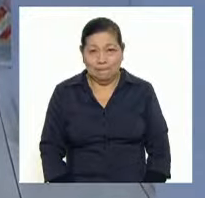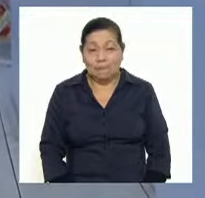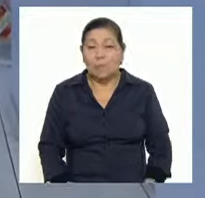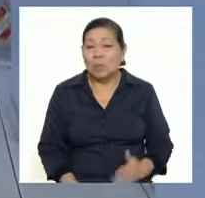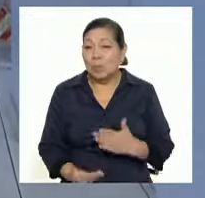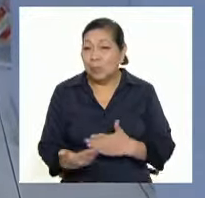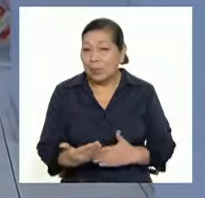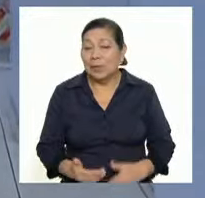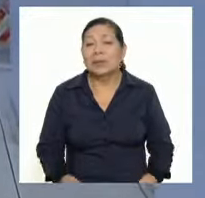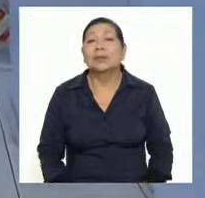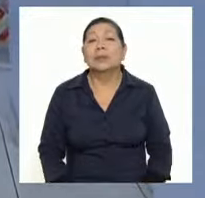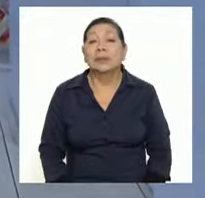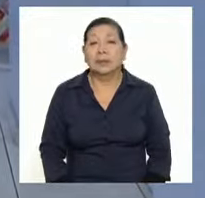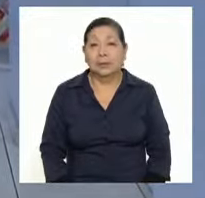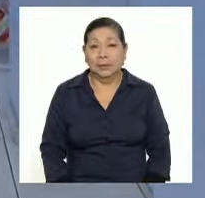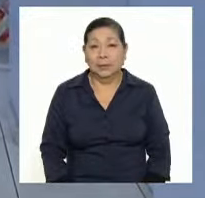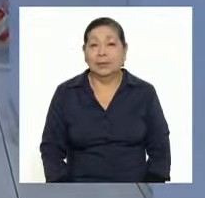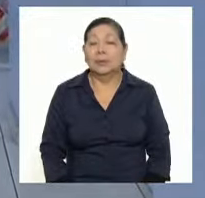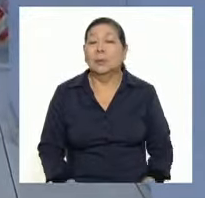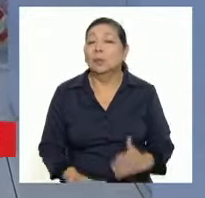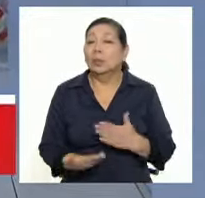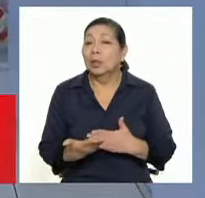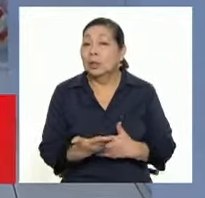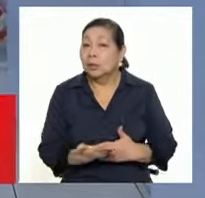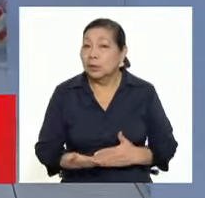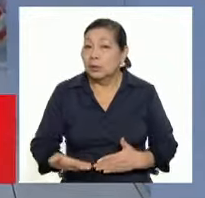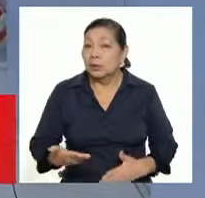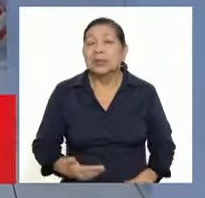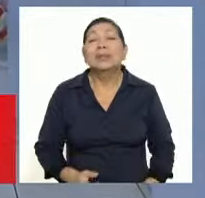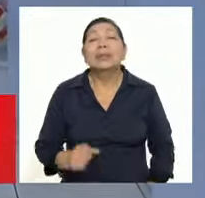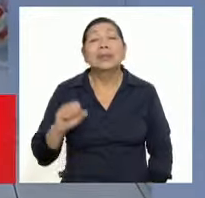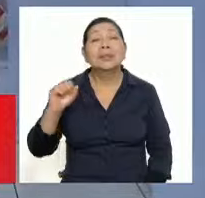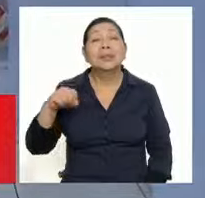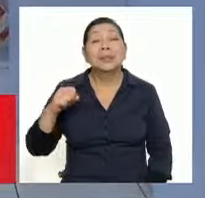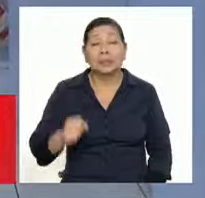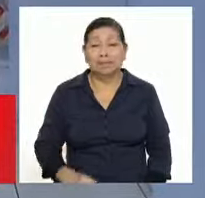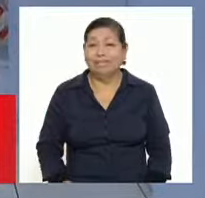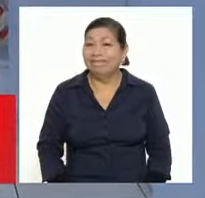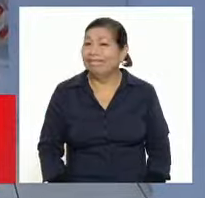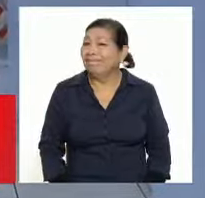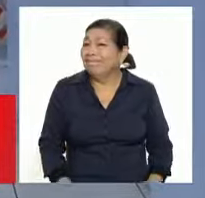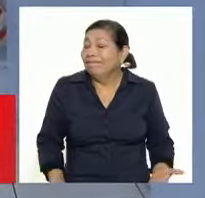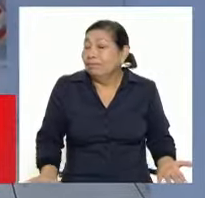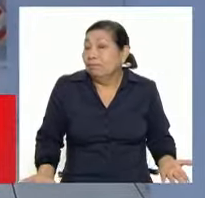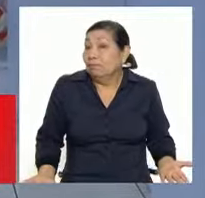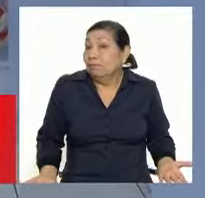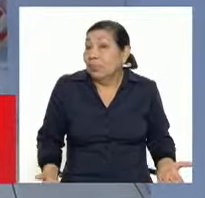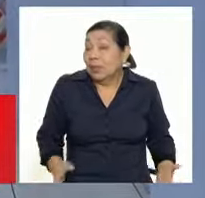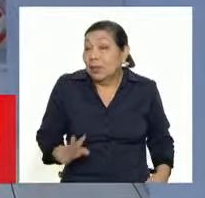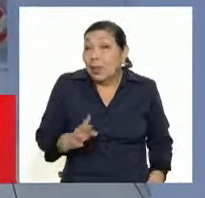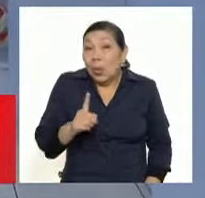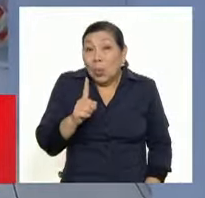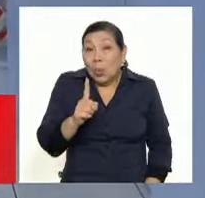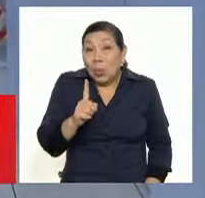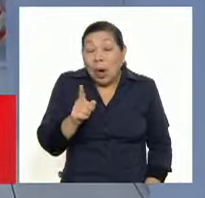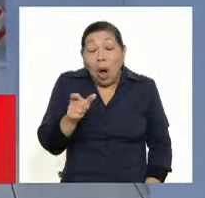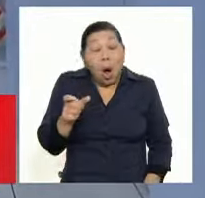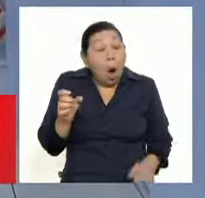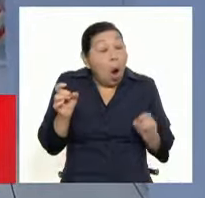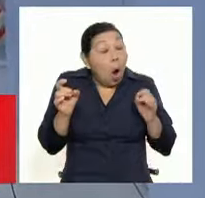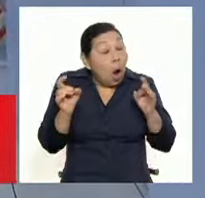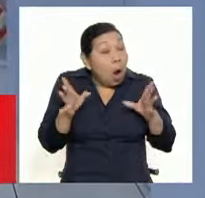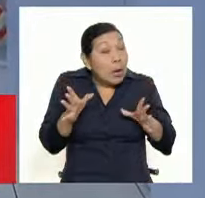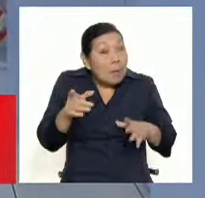Buenos días, Romy. Buenos días, María Fernanda. Buenos días, amigos de todo el país. Así es. Yo creo que nos hemos quedado cortos en señalar que solo es el terror de